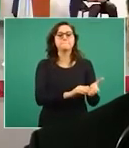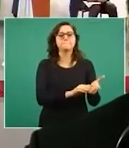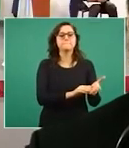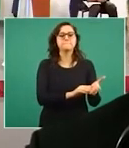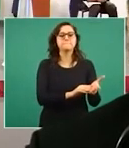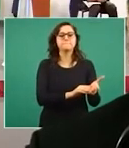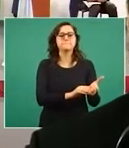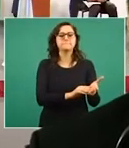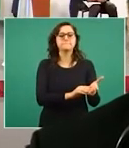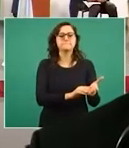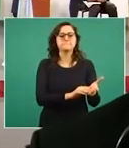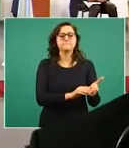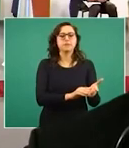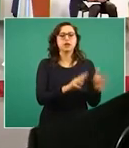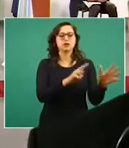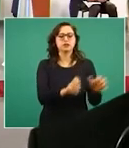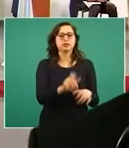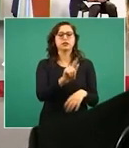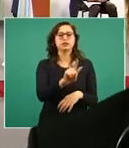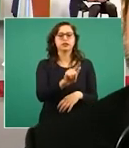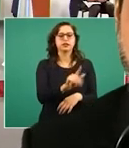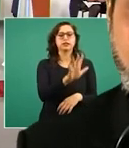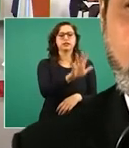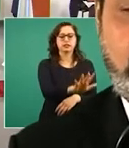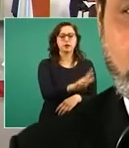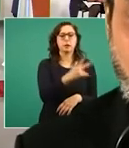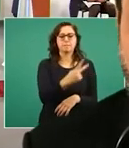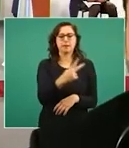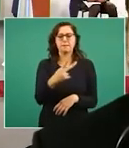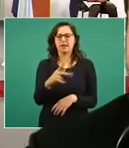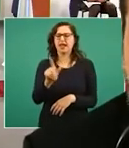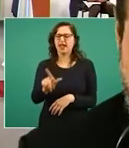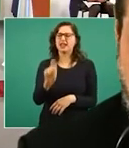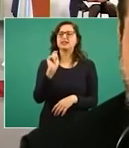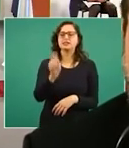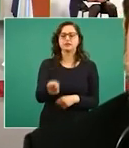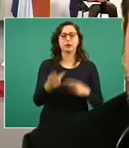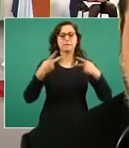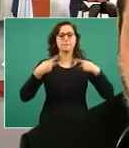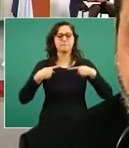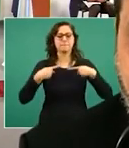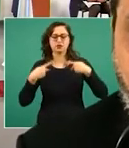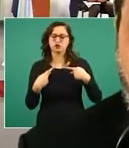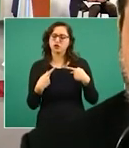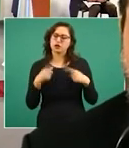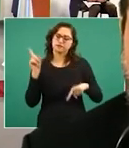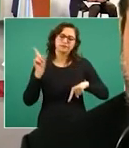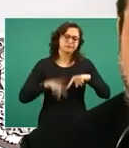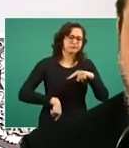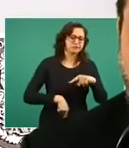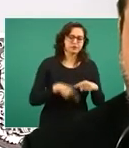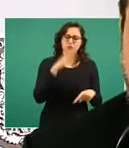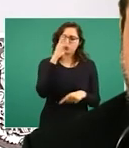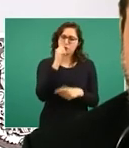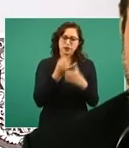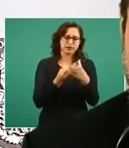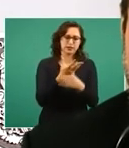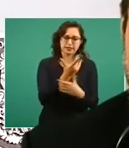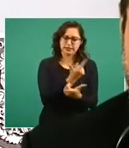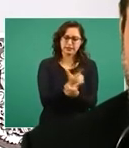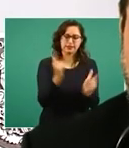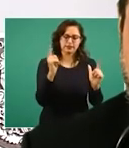36 y 37 esta mañana el presidente de lópez obrador al escuchar los detalles de esta información y al darlos a conocer